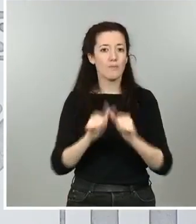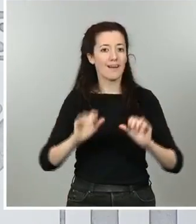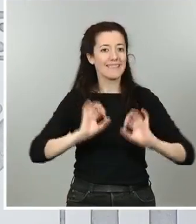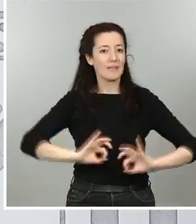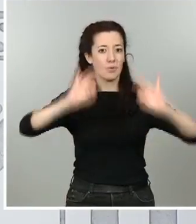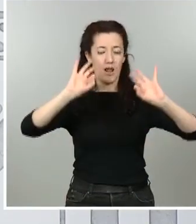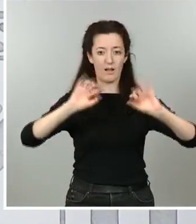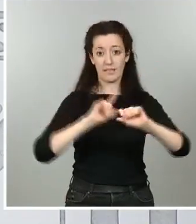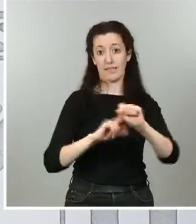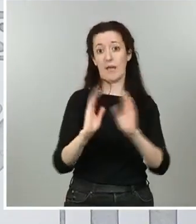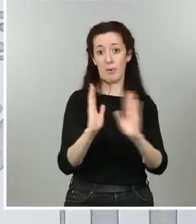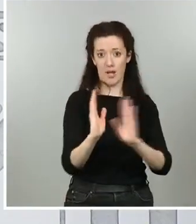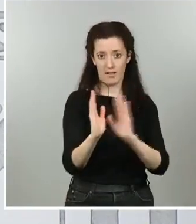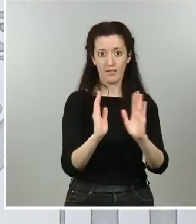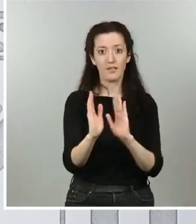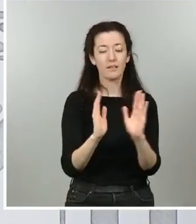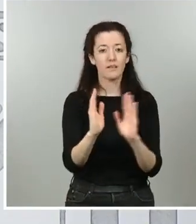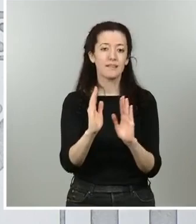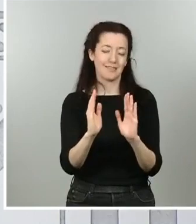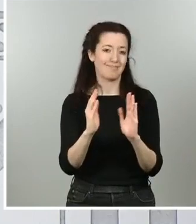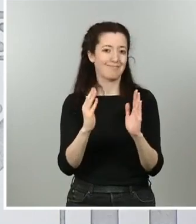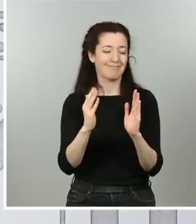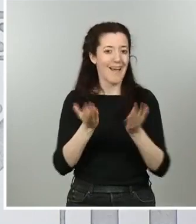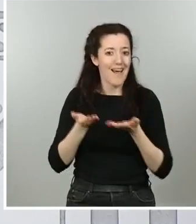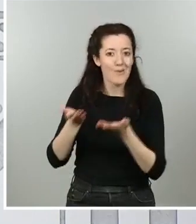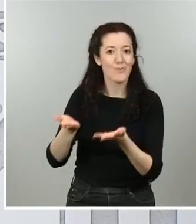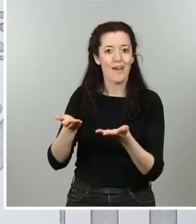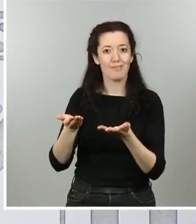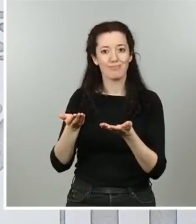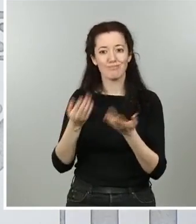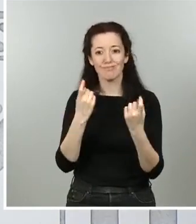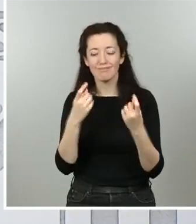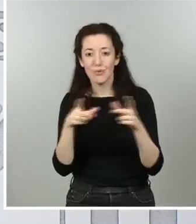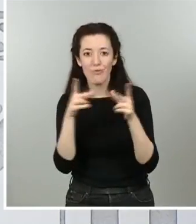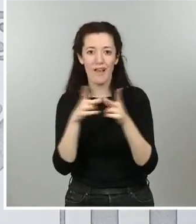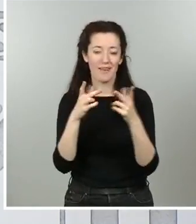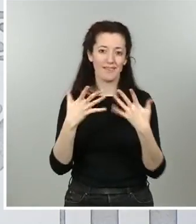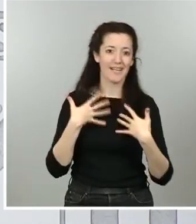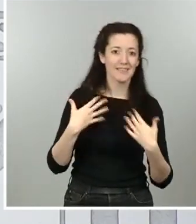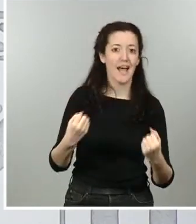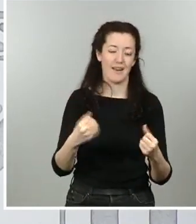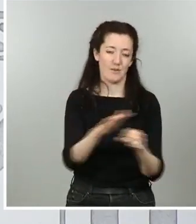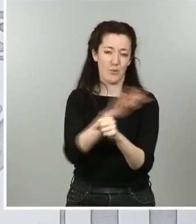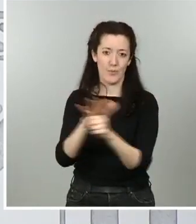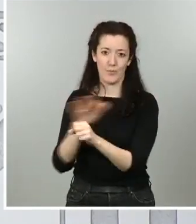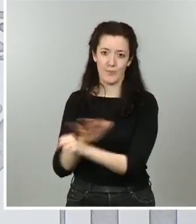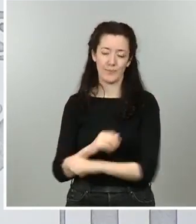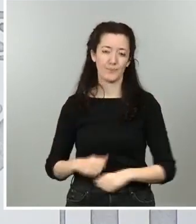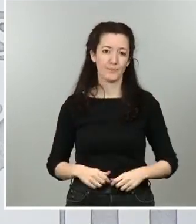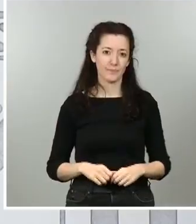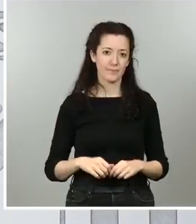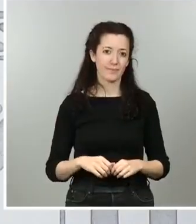que permitirá, como digo, combatir las necesidades sociales y sanitarias. Tengo que decirles que se trata de la